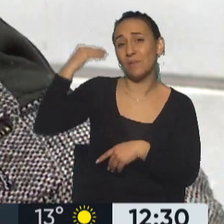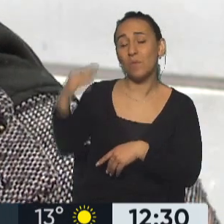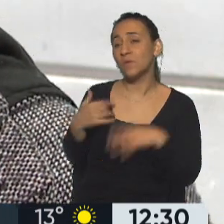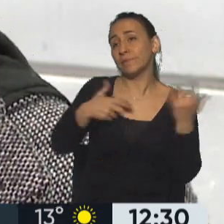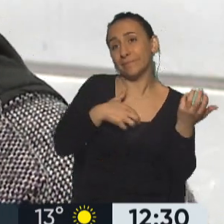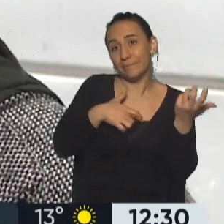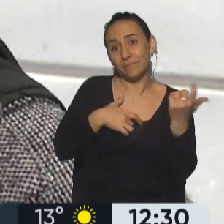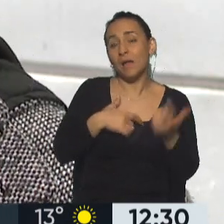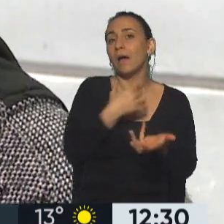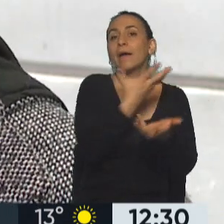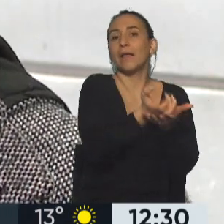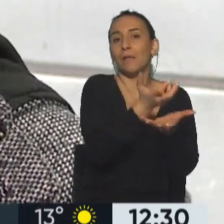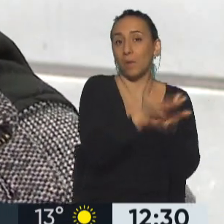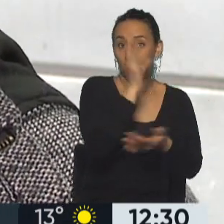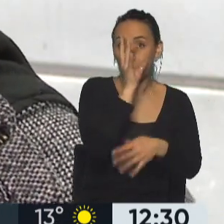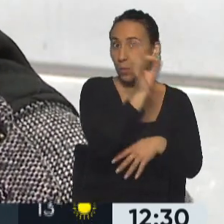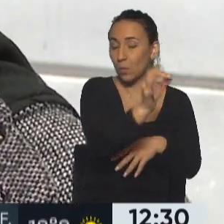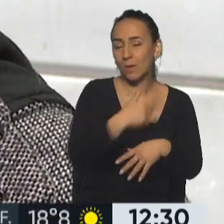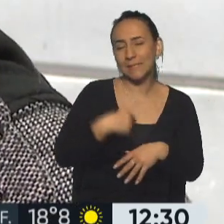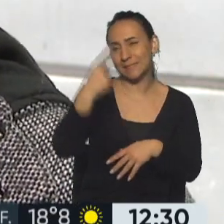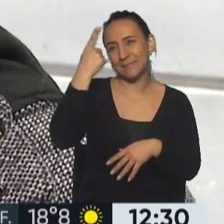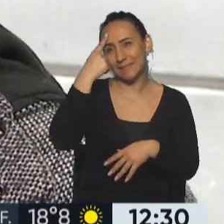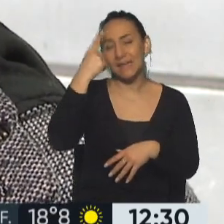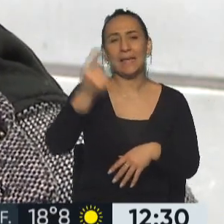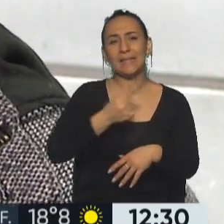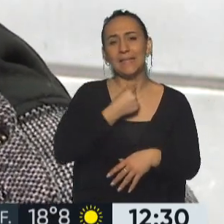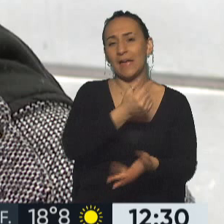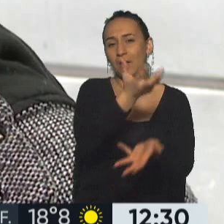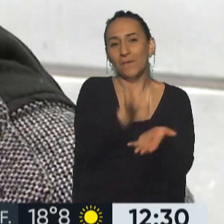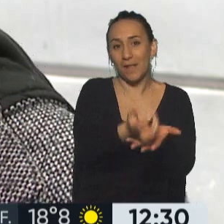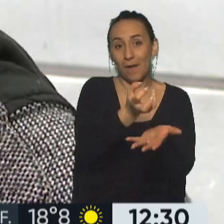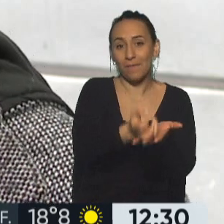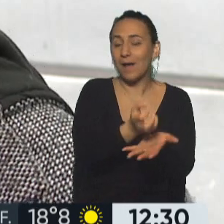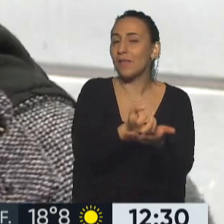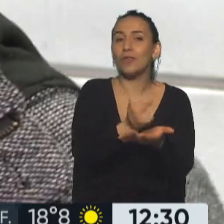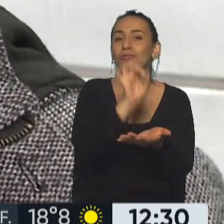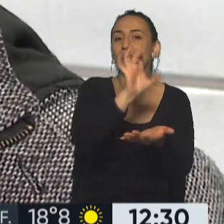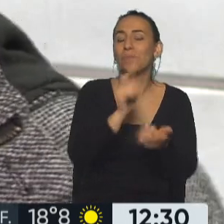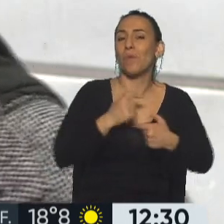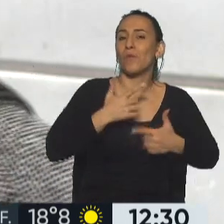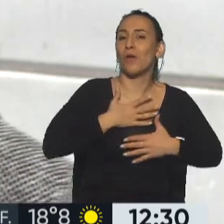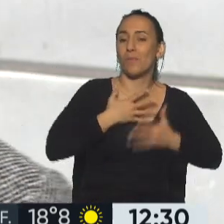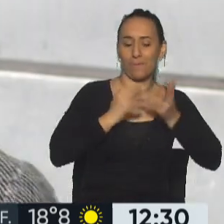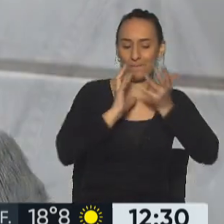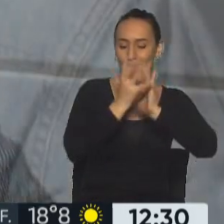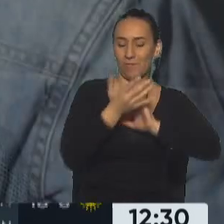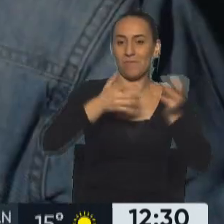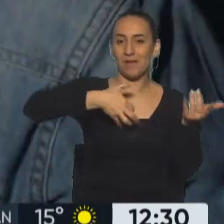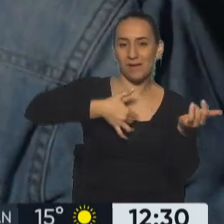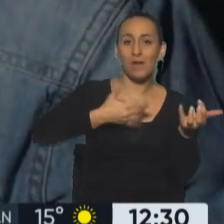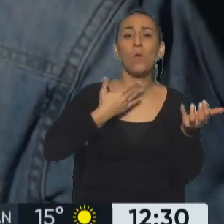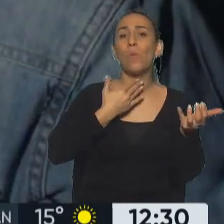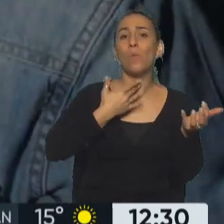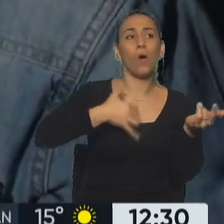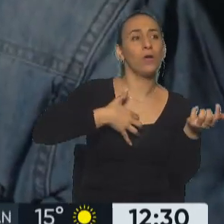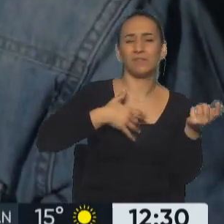hacer una cosa como más grande, dije, no, quiero que quede el registro de la versión guitarra y voz. Y eso fue lo que hicimos. Y bueno, salió hace poquito,